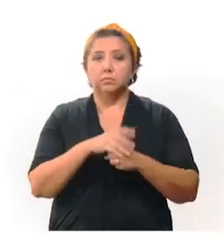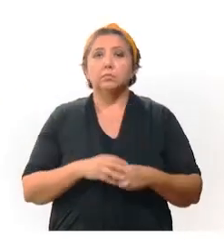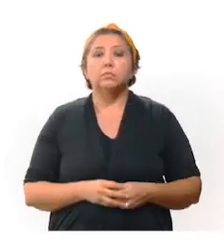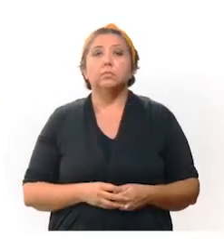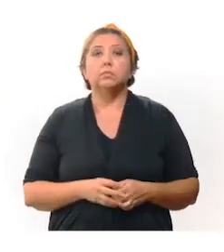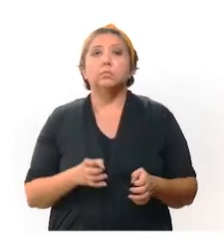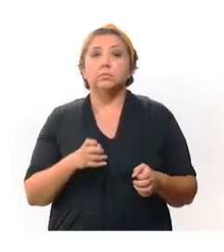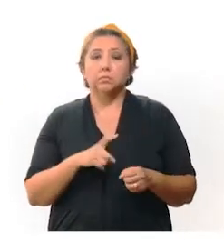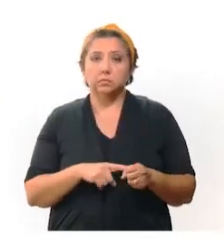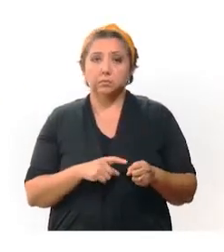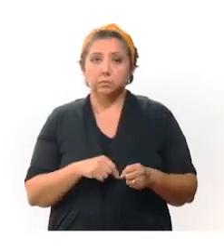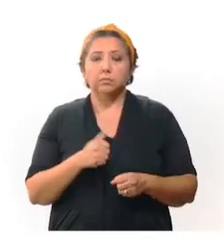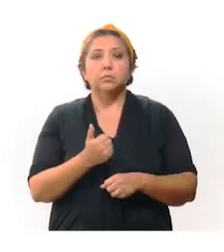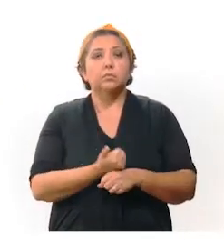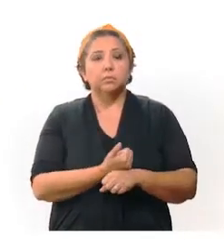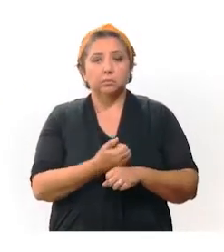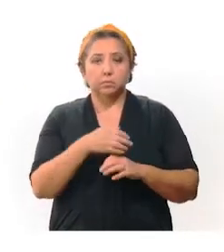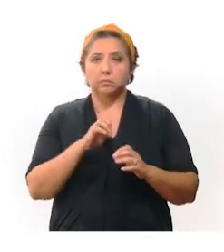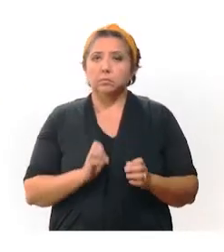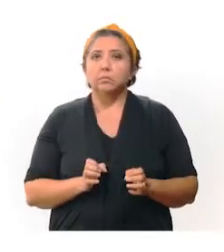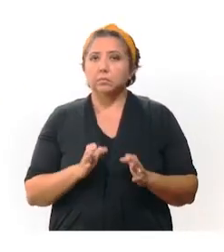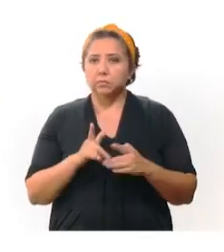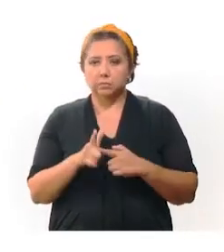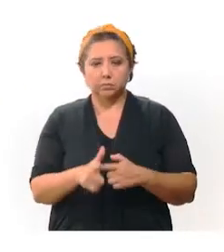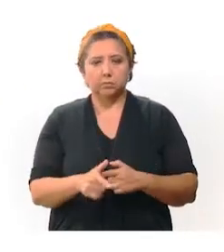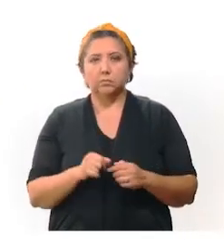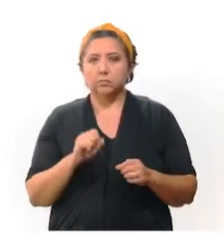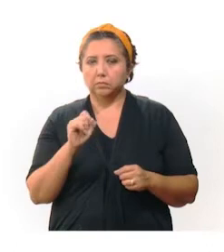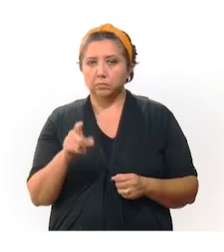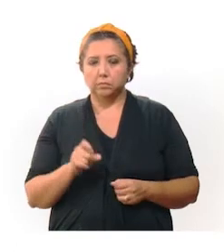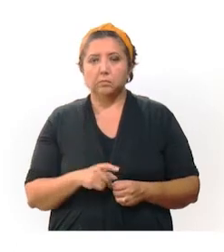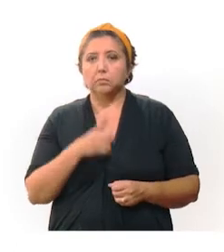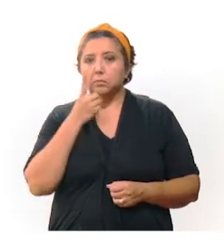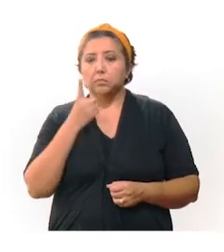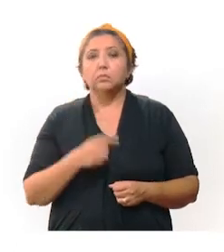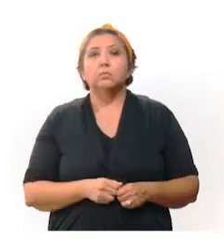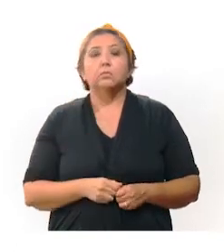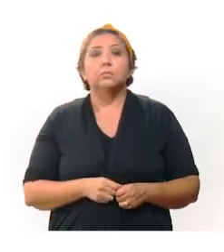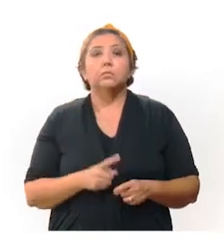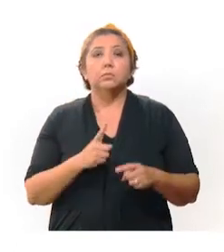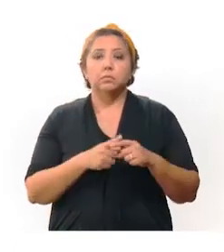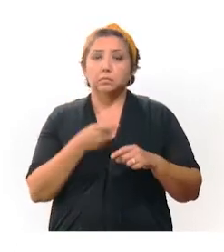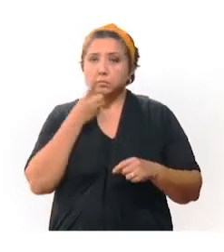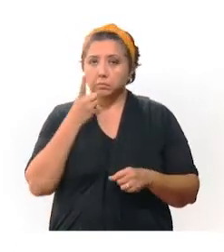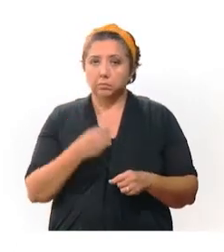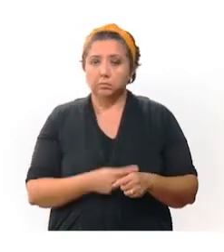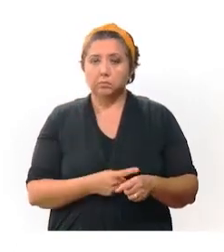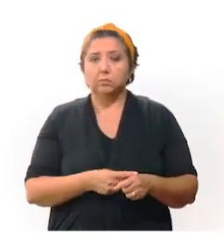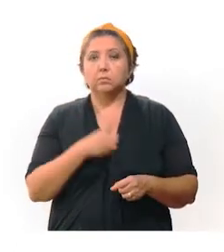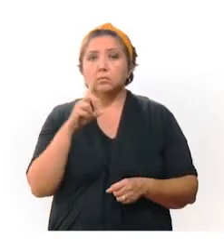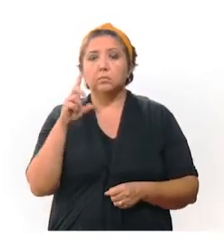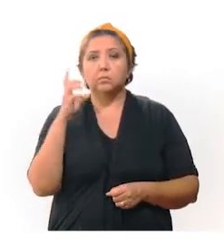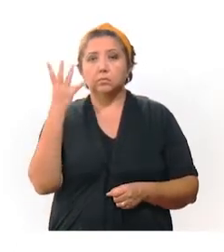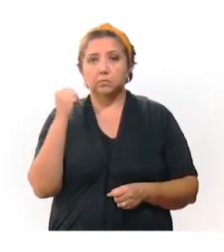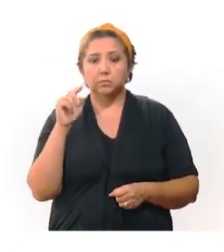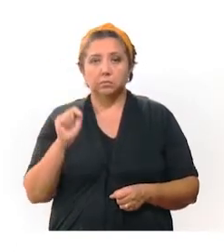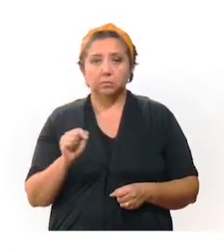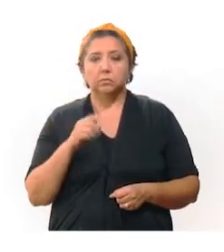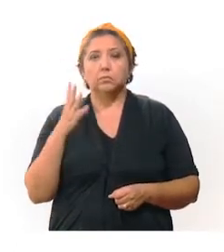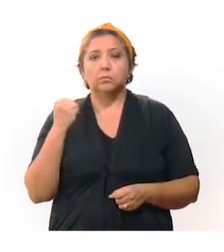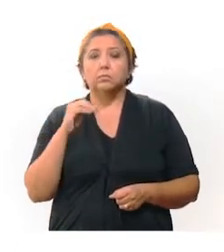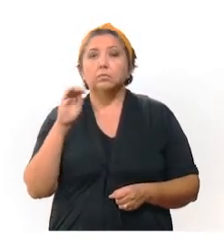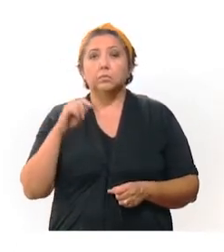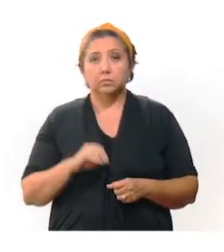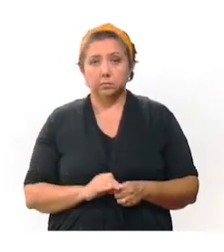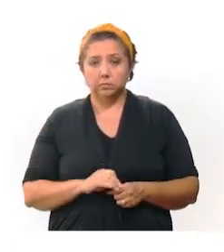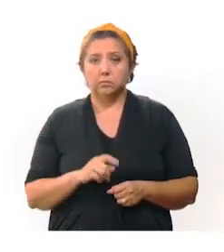coronavirus está en color amarillo y estable. La positividad de los casos es de 39.9%, está en color